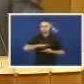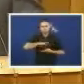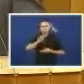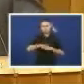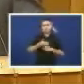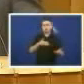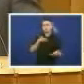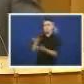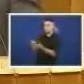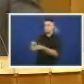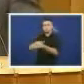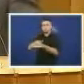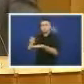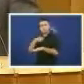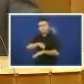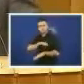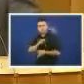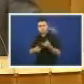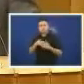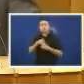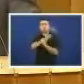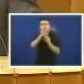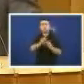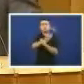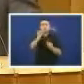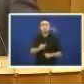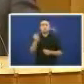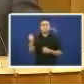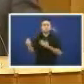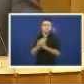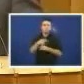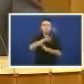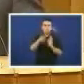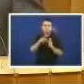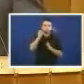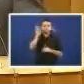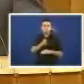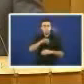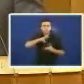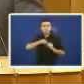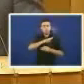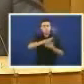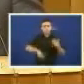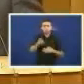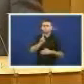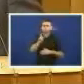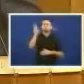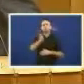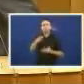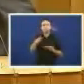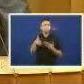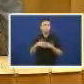Estado un novo modelo de financiamento da lei que non só sirva para o noso país sino para o conjunto das